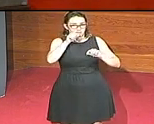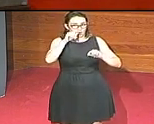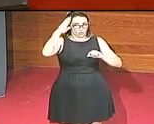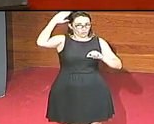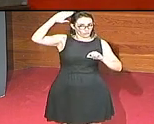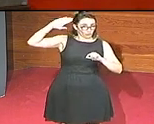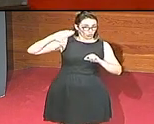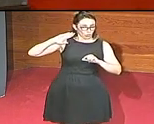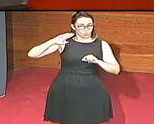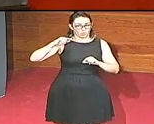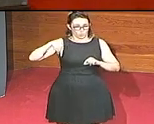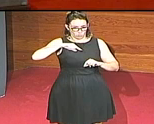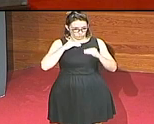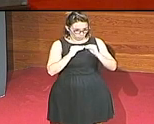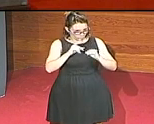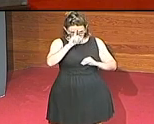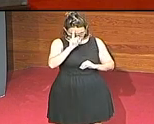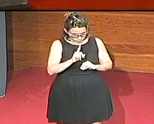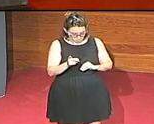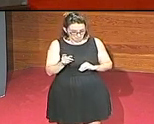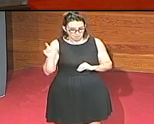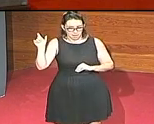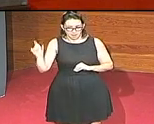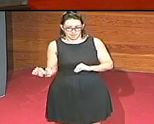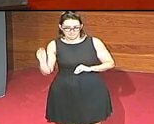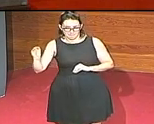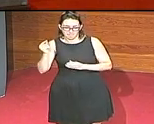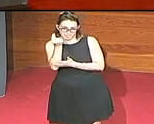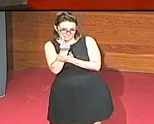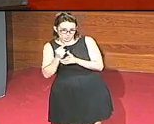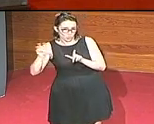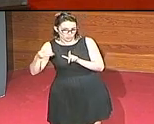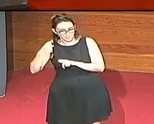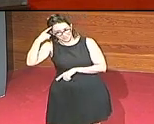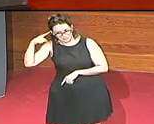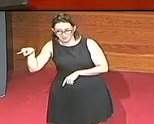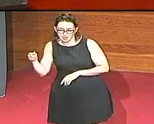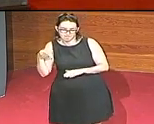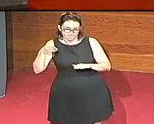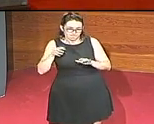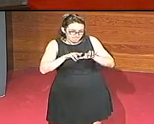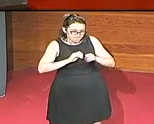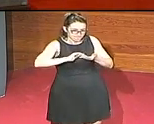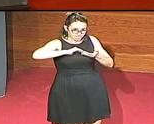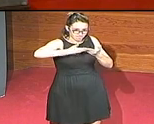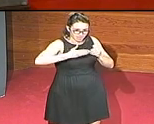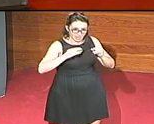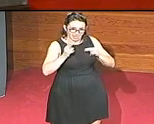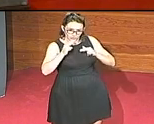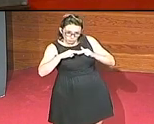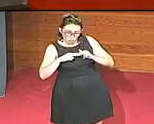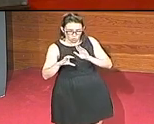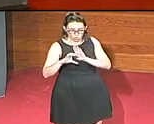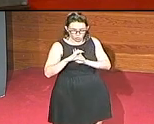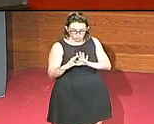no sabemos cómo hacer eso que es el diseñador web sí que se mete en el editor y crea y mete ahí un código de un